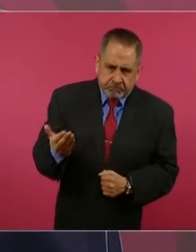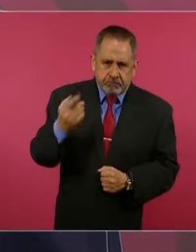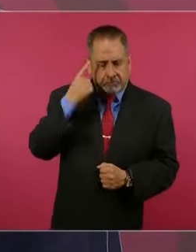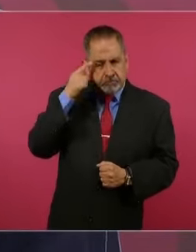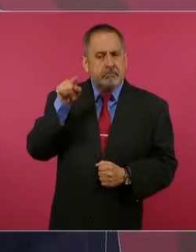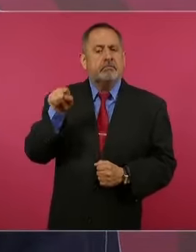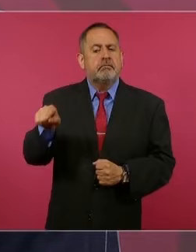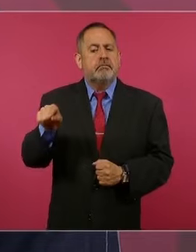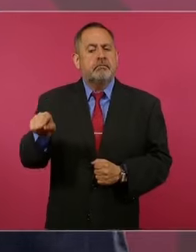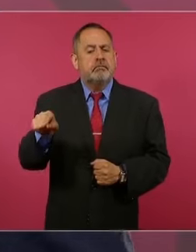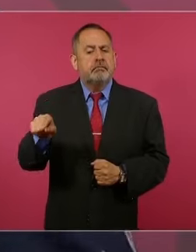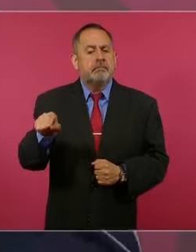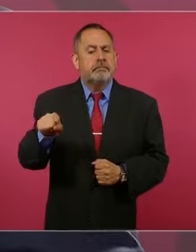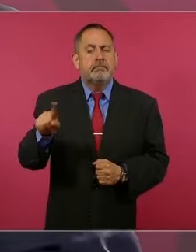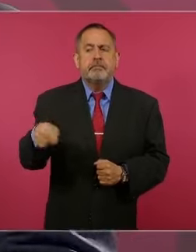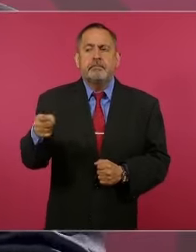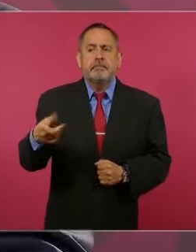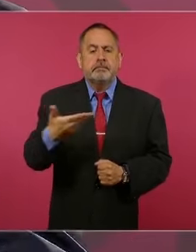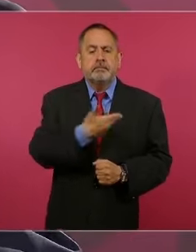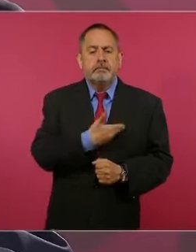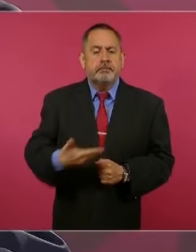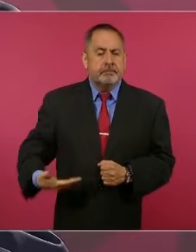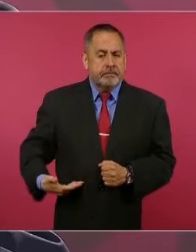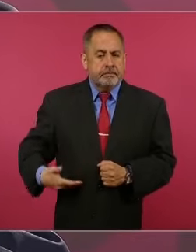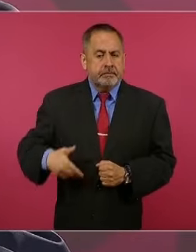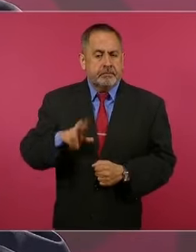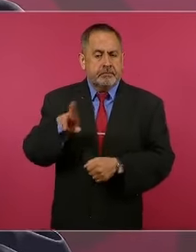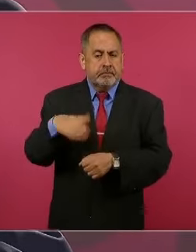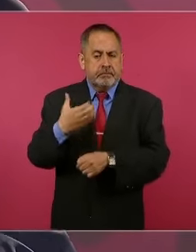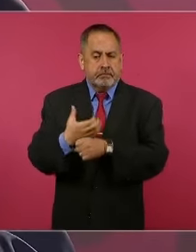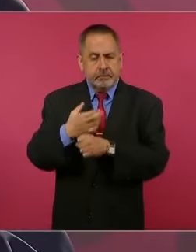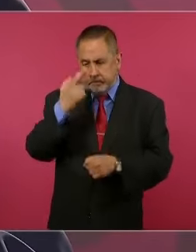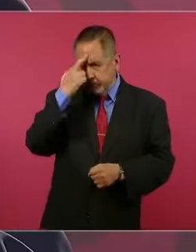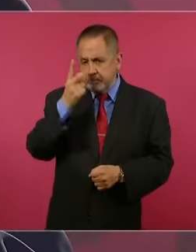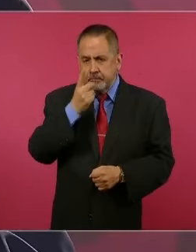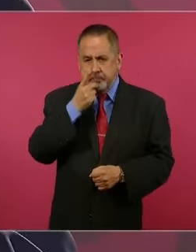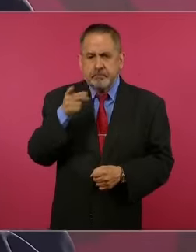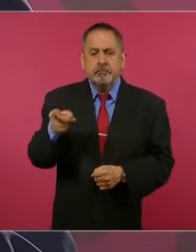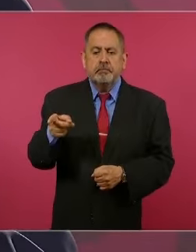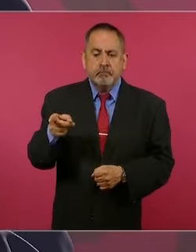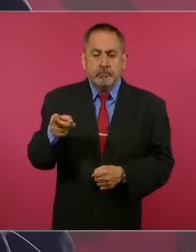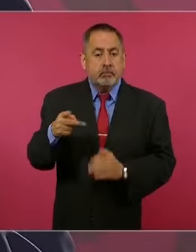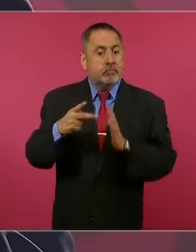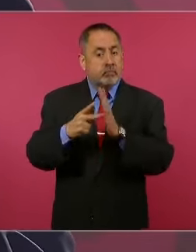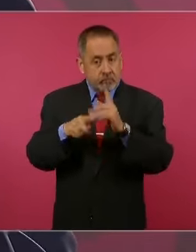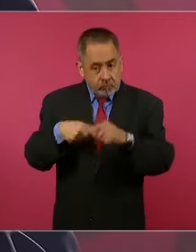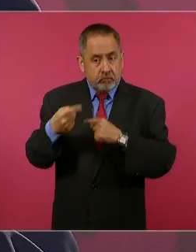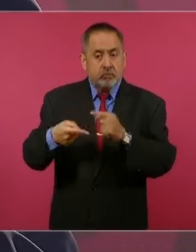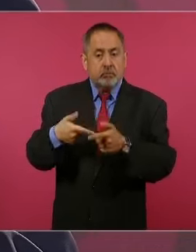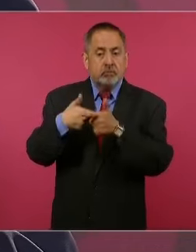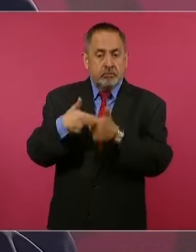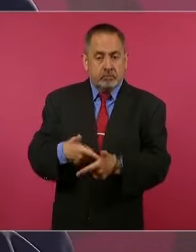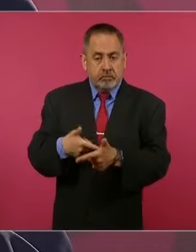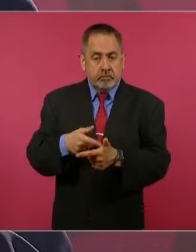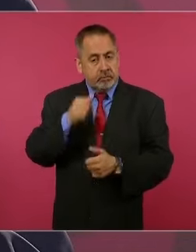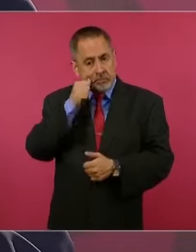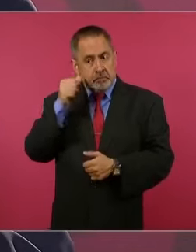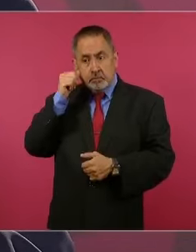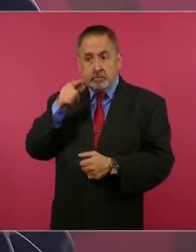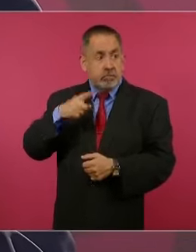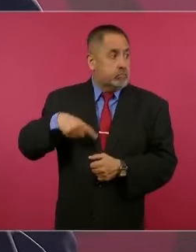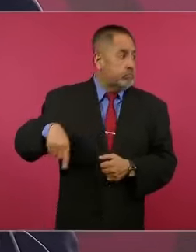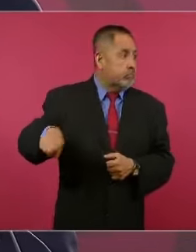a el presidente de República Dominicana que se reeligió el día de ayer